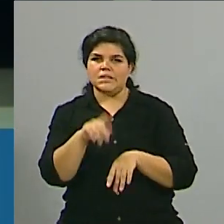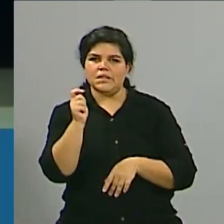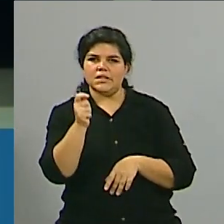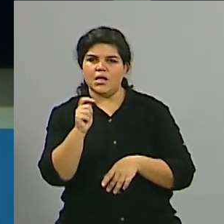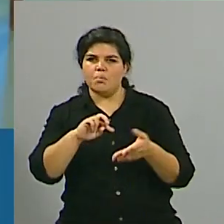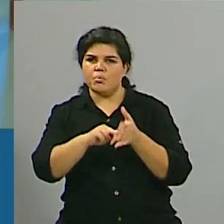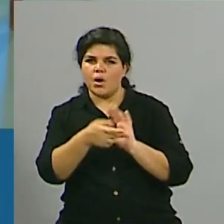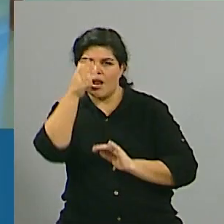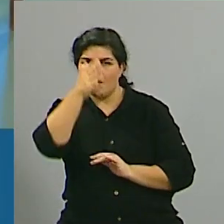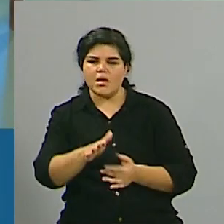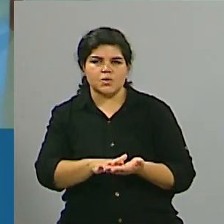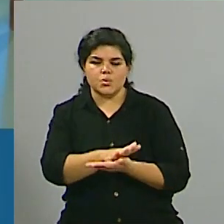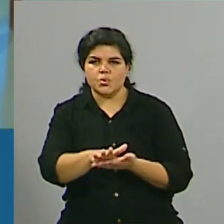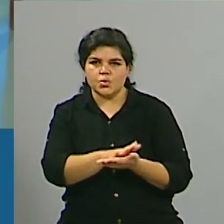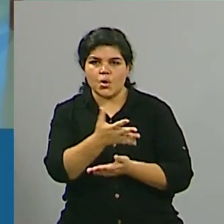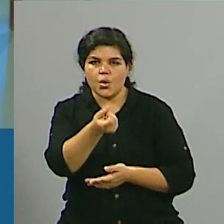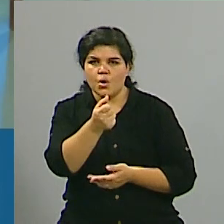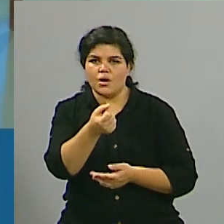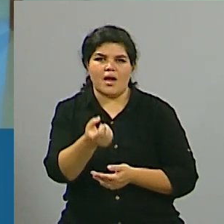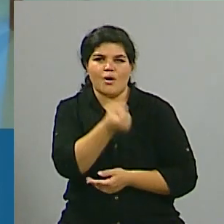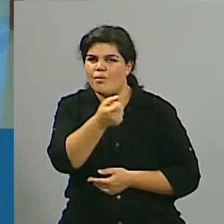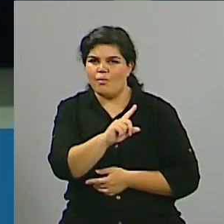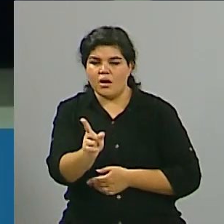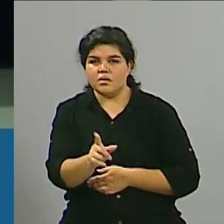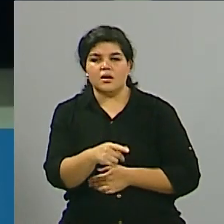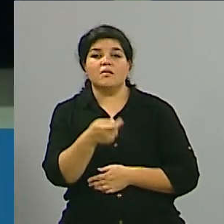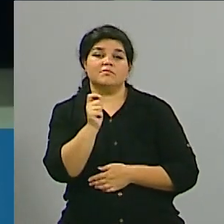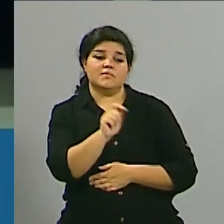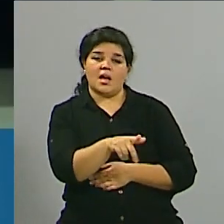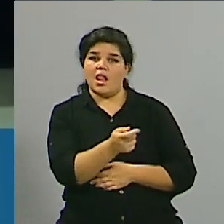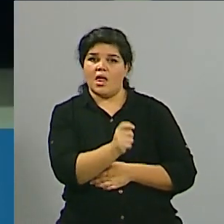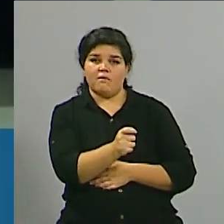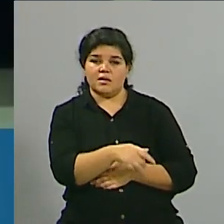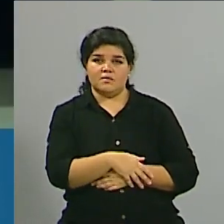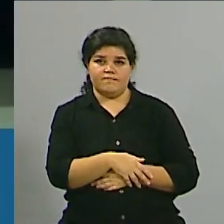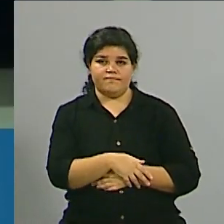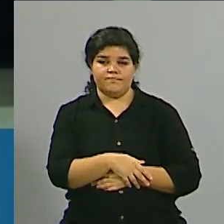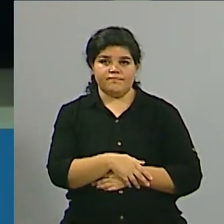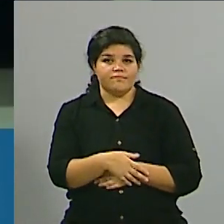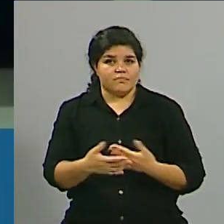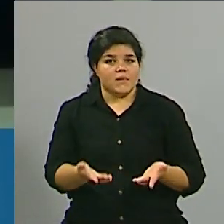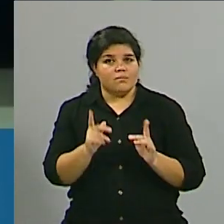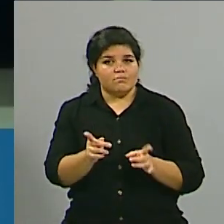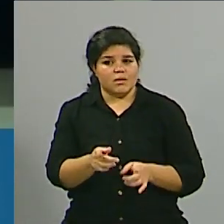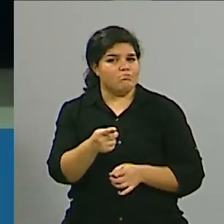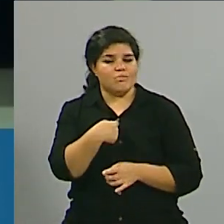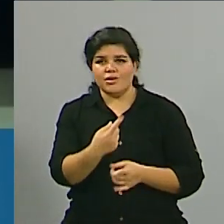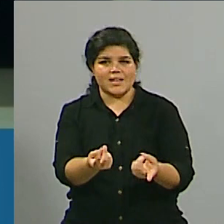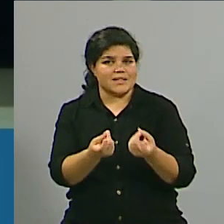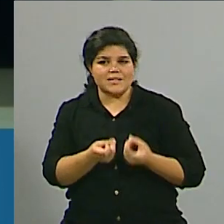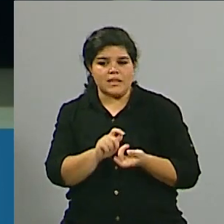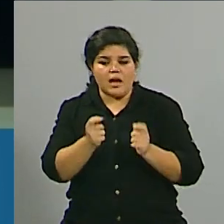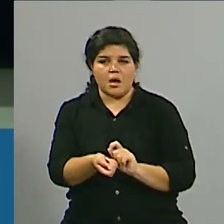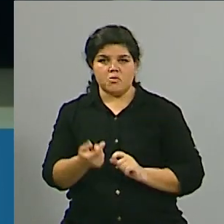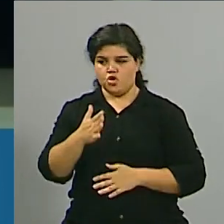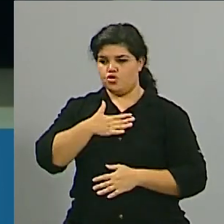debería darle mayor autonomía a los municipios, una modificación de la ley de coparticipación provincial. Es necesario. Si no, es muy fácil decir yo voy a manejar el